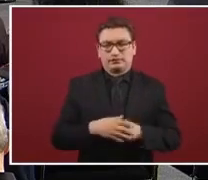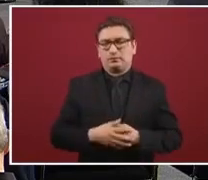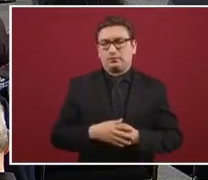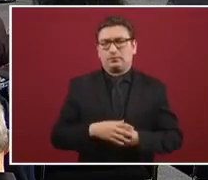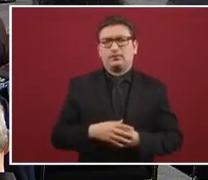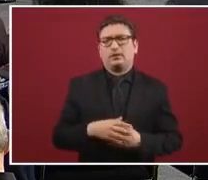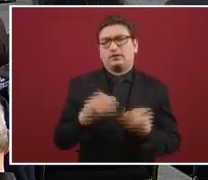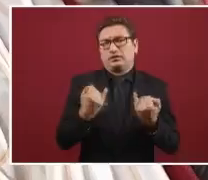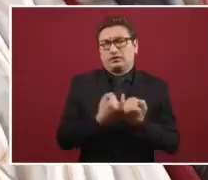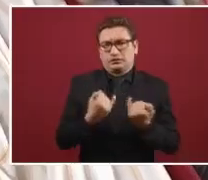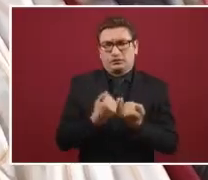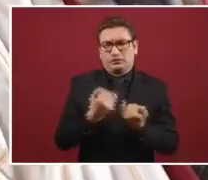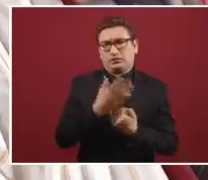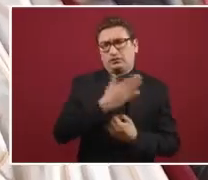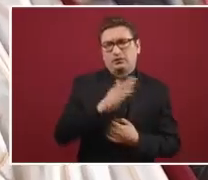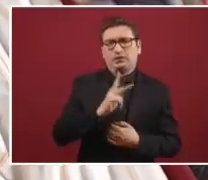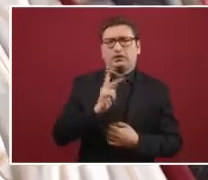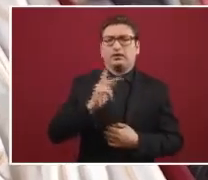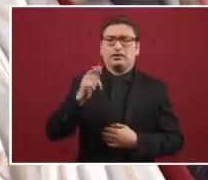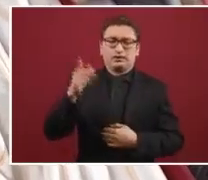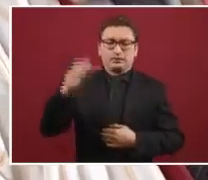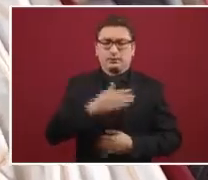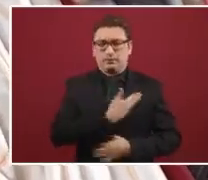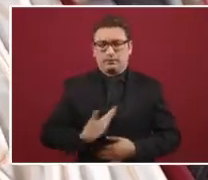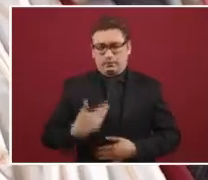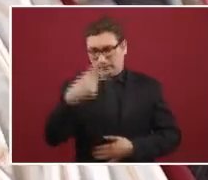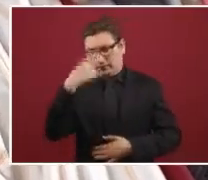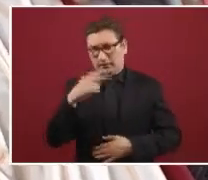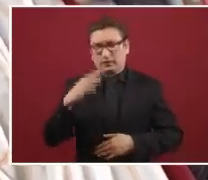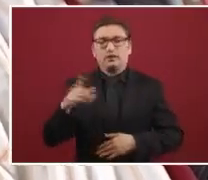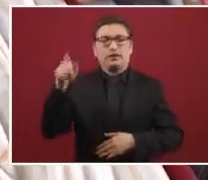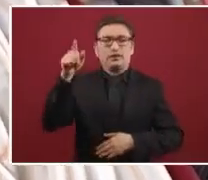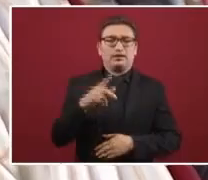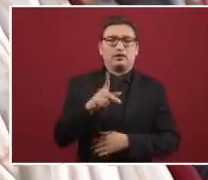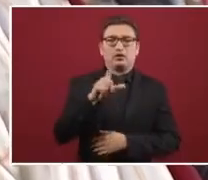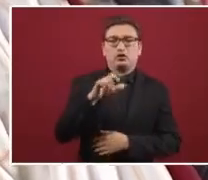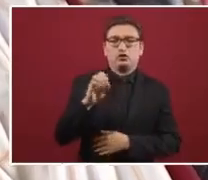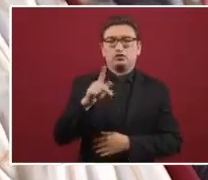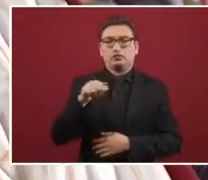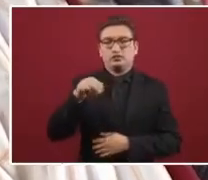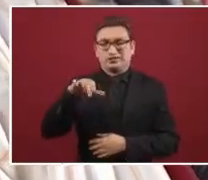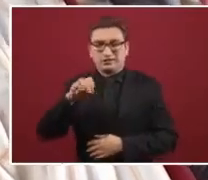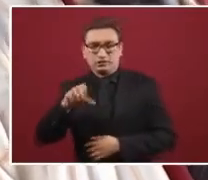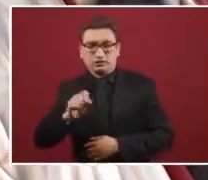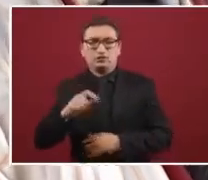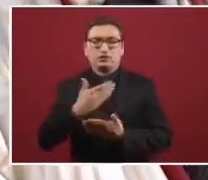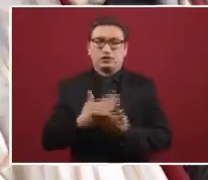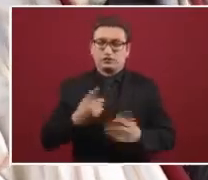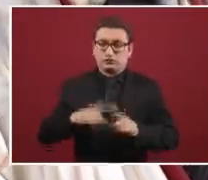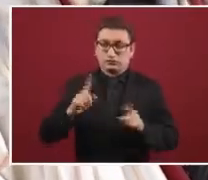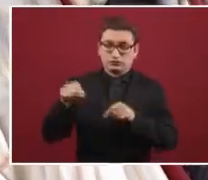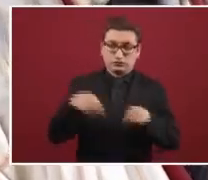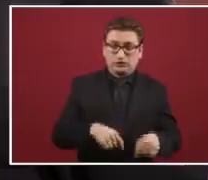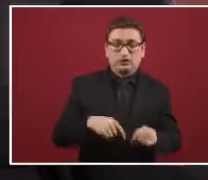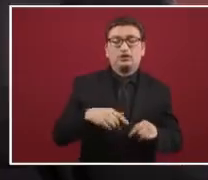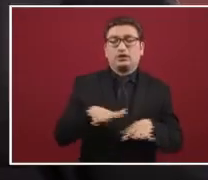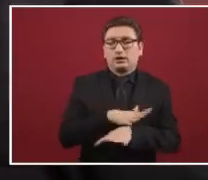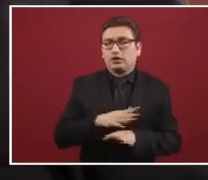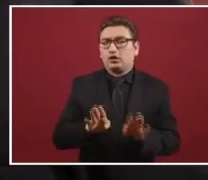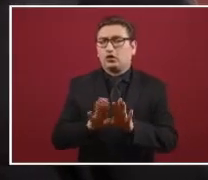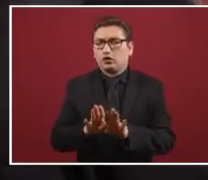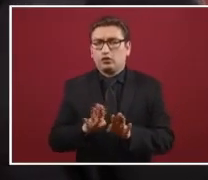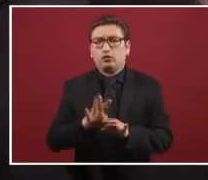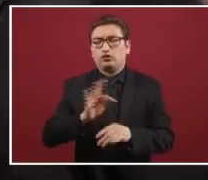residencia oficial del presidente de México, era una dinámica. ¿Cómo va a cambiar? Y si piensa tomarse unos días